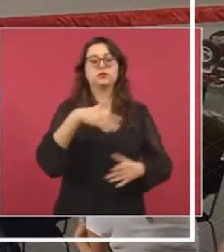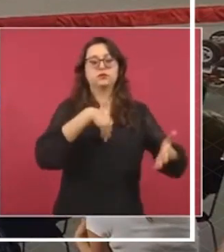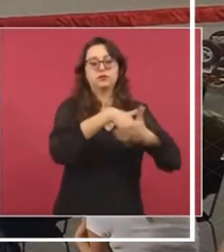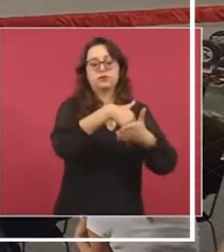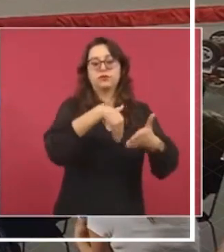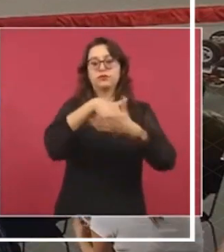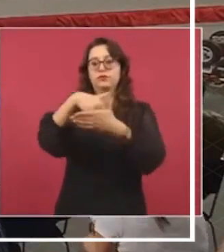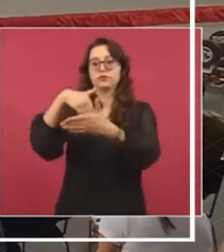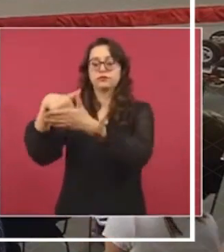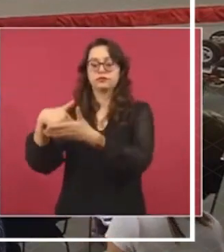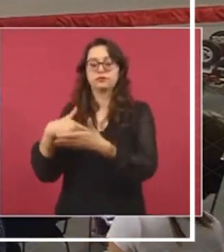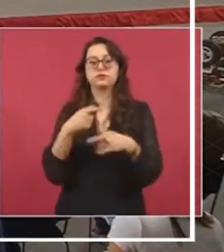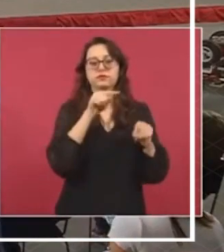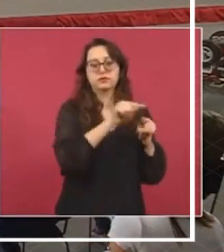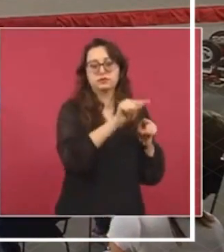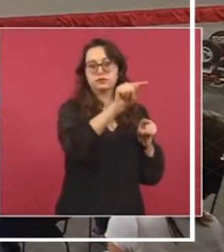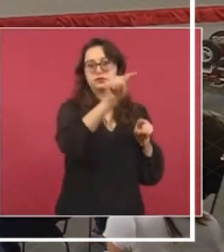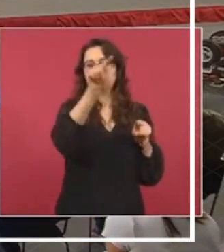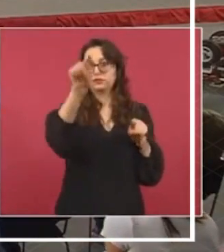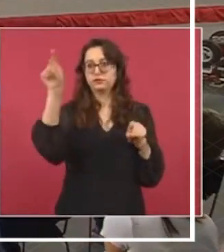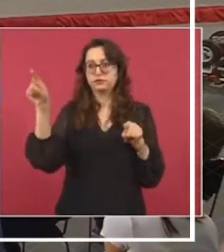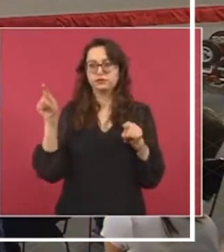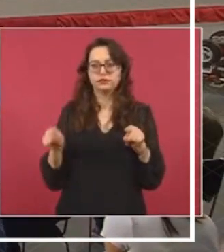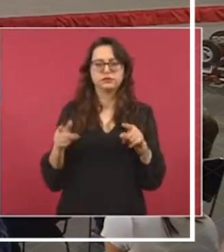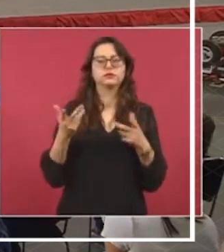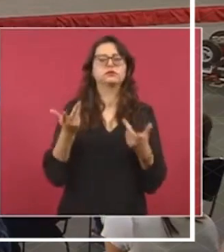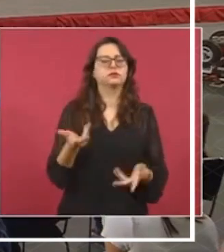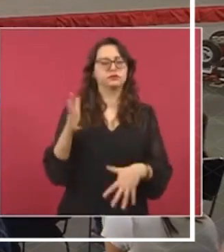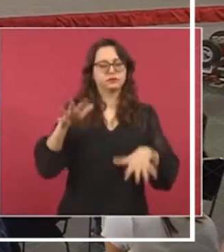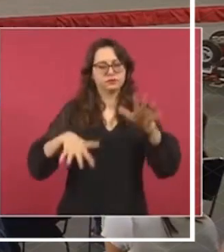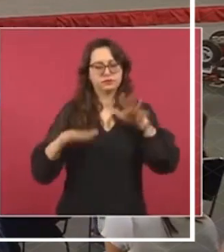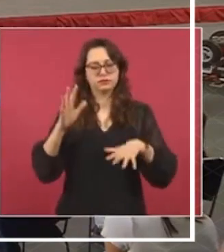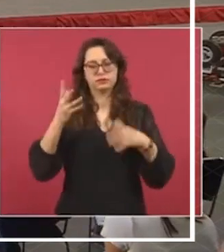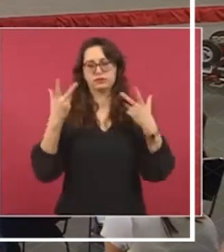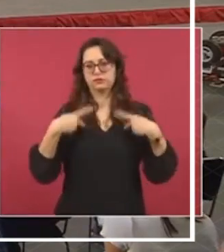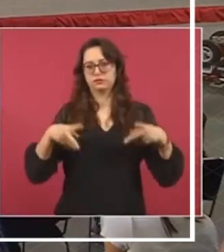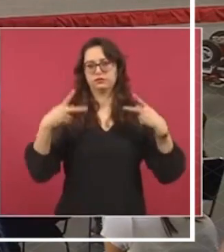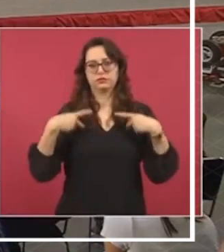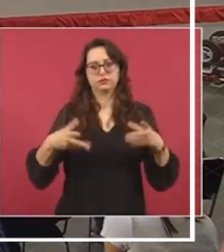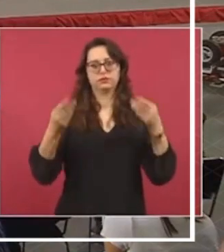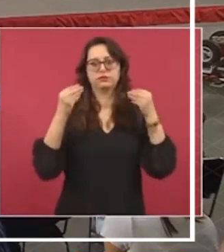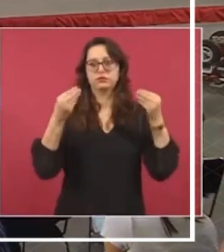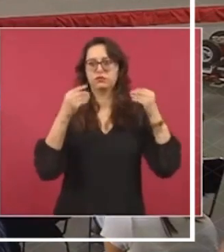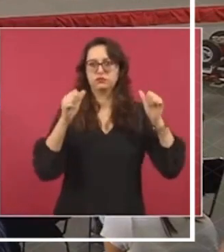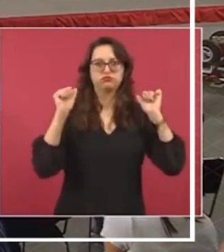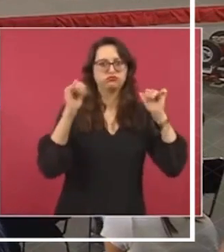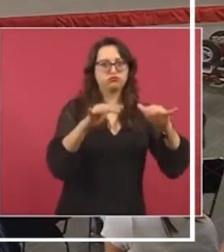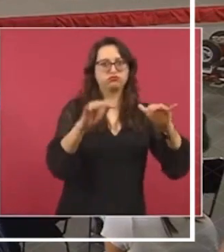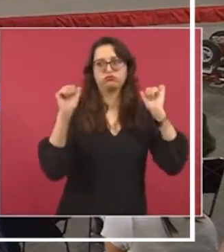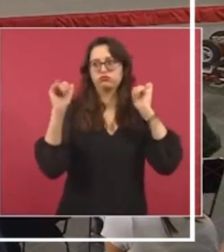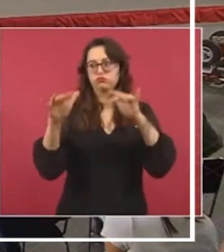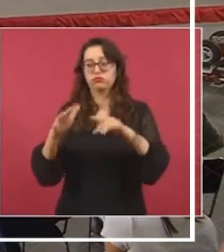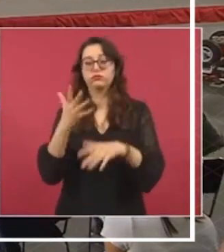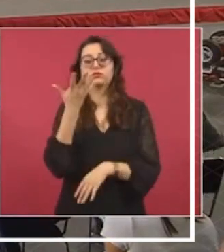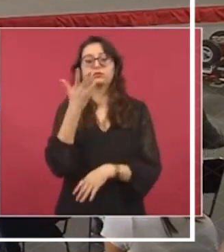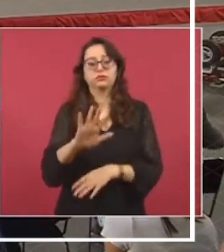son los que se ubicaron con mayor incremento en estas fechas vacacionales.